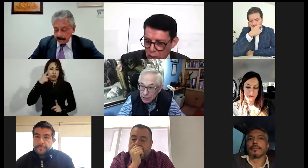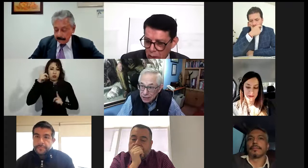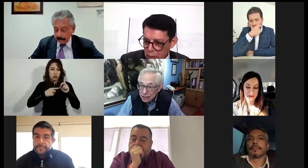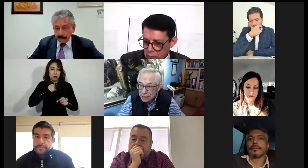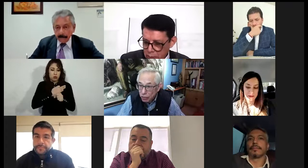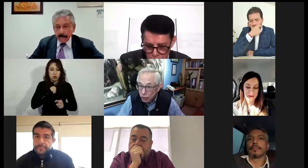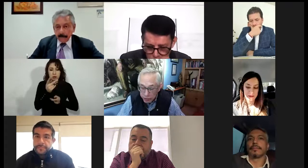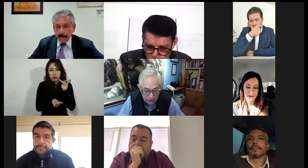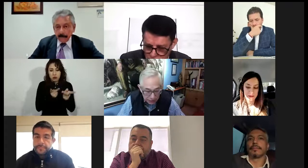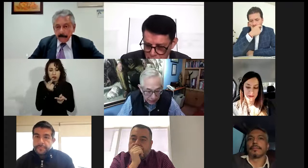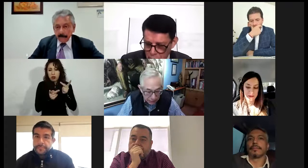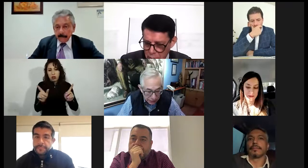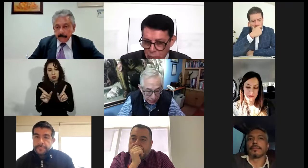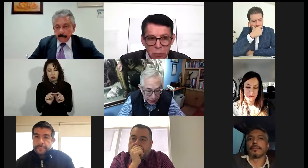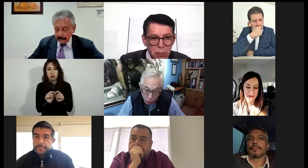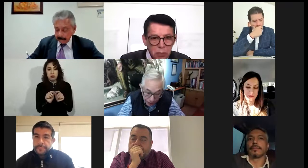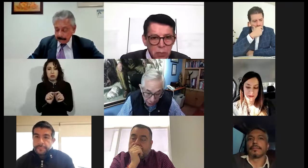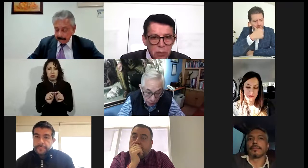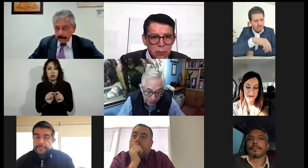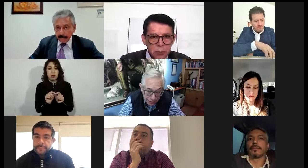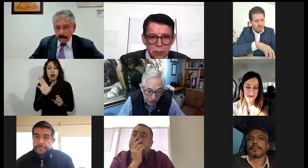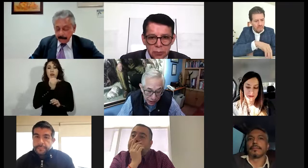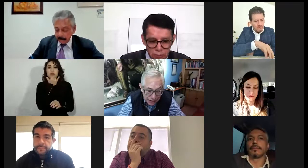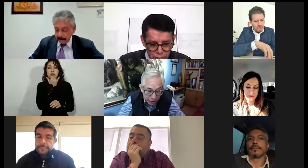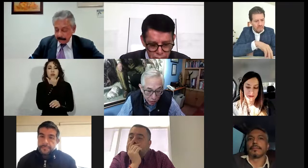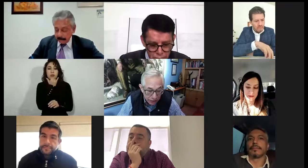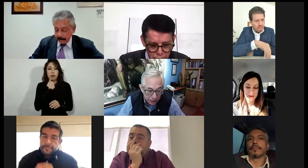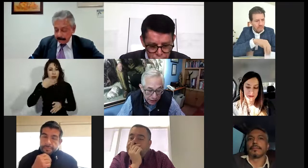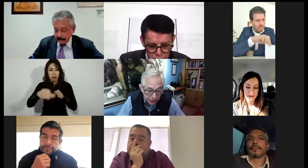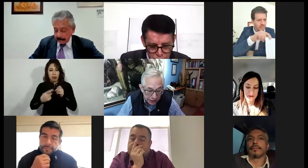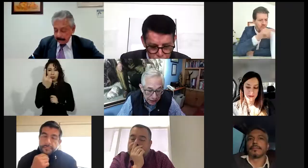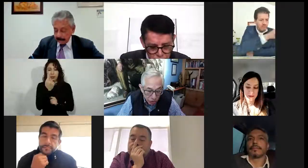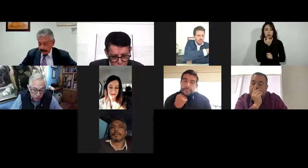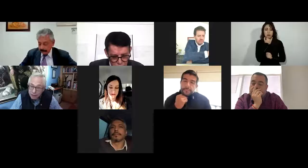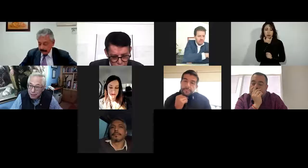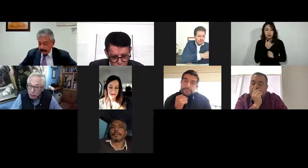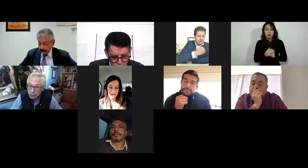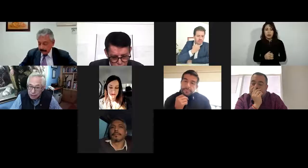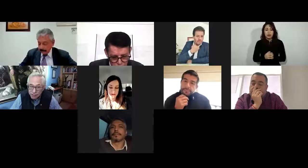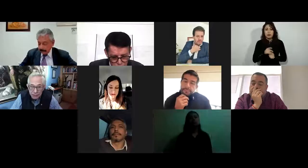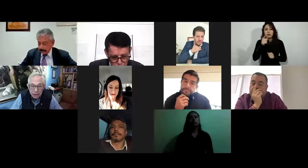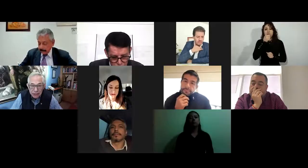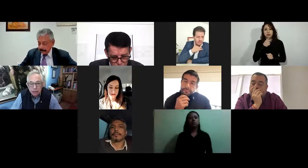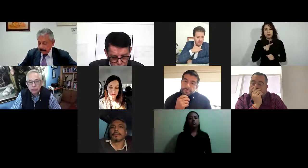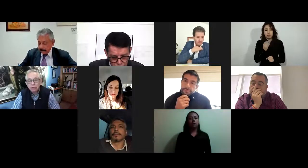preguntas y desde luego, pues, no, falta una. Mire, usted señaló que los trabajadores